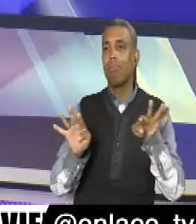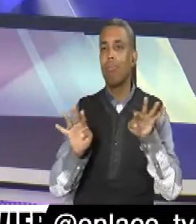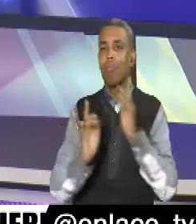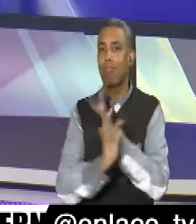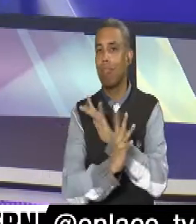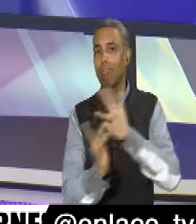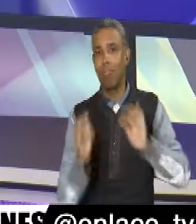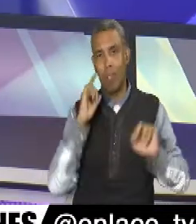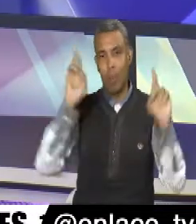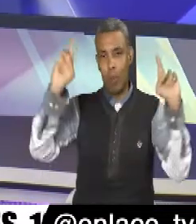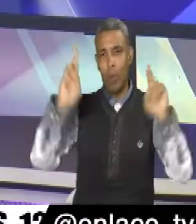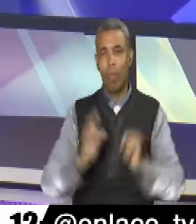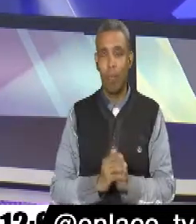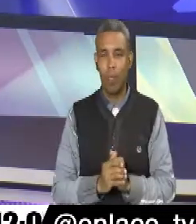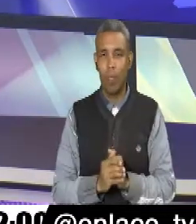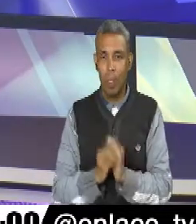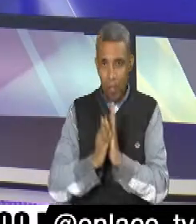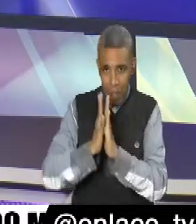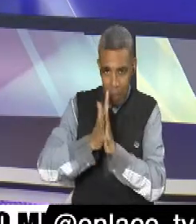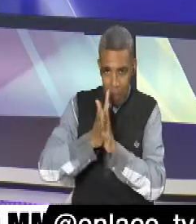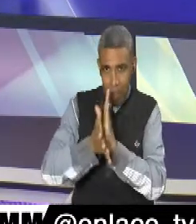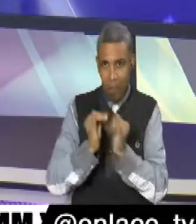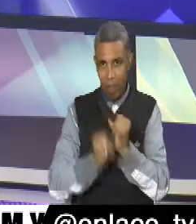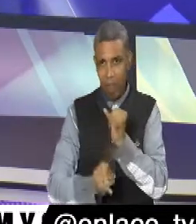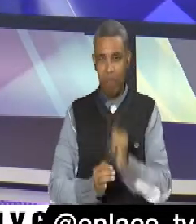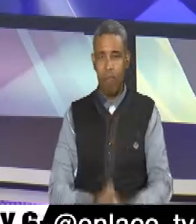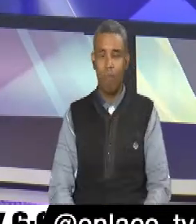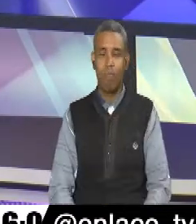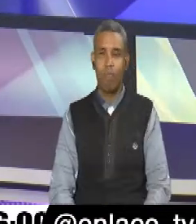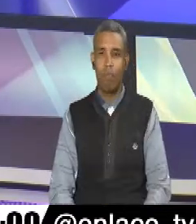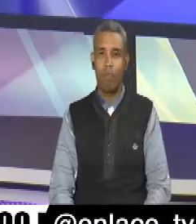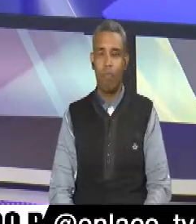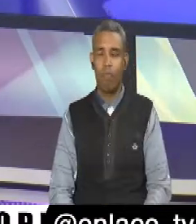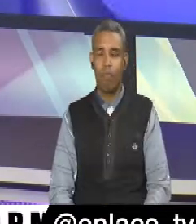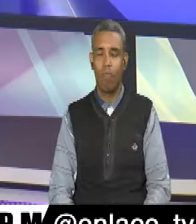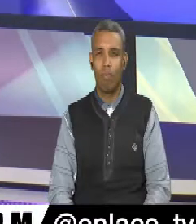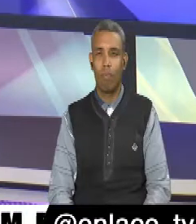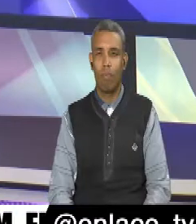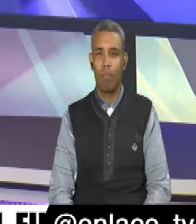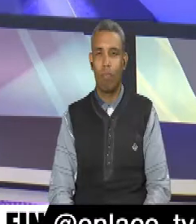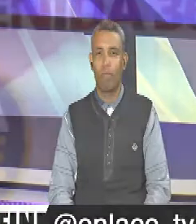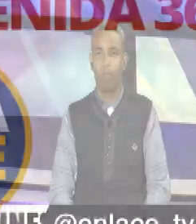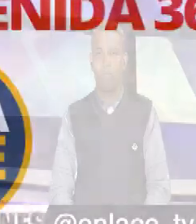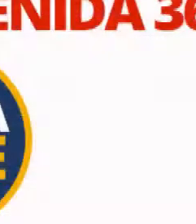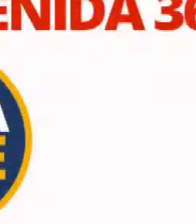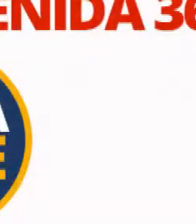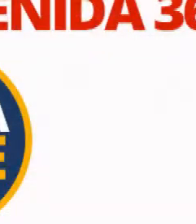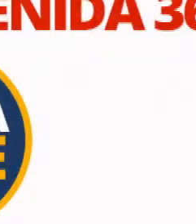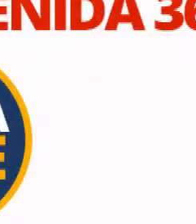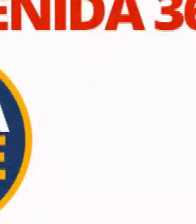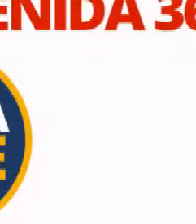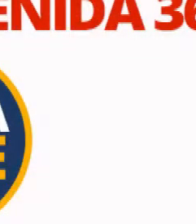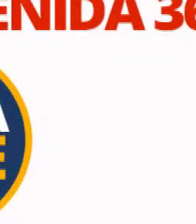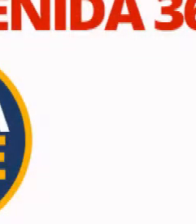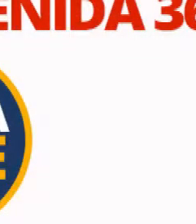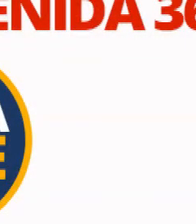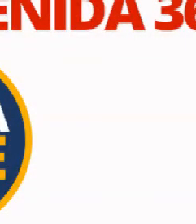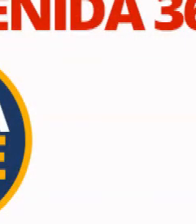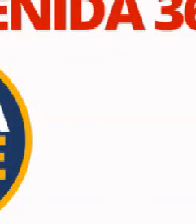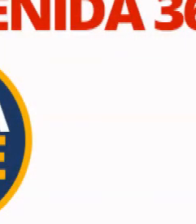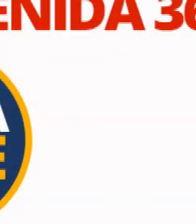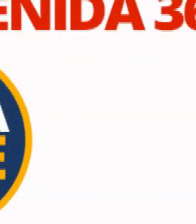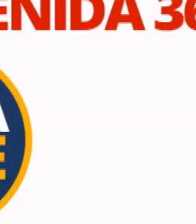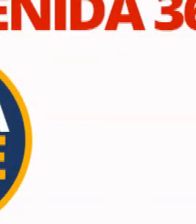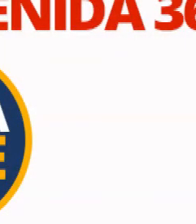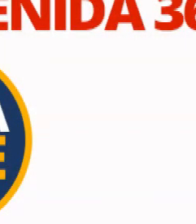Con esta bonita información hemos llegado al final de esta emisión, pero antes de despedirnos, recuerde, Materiales Eléctricos Electrofer ilumina tu vida, ahora en